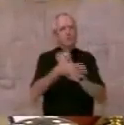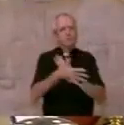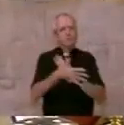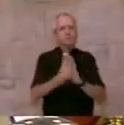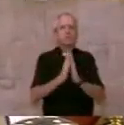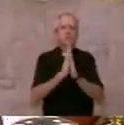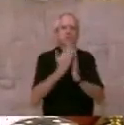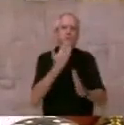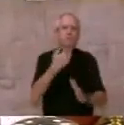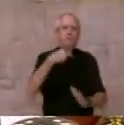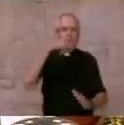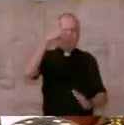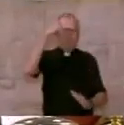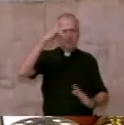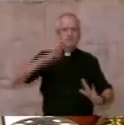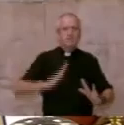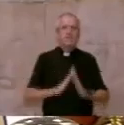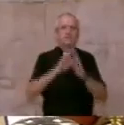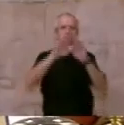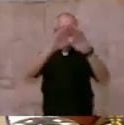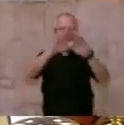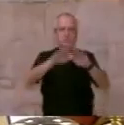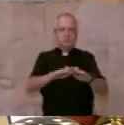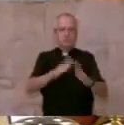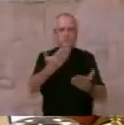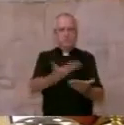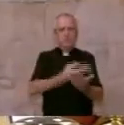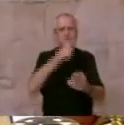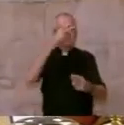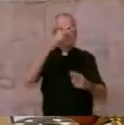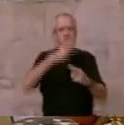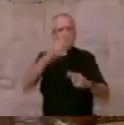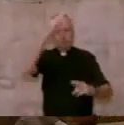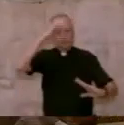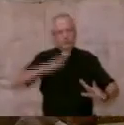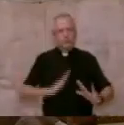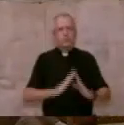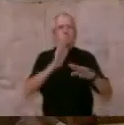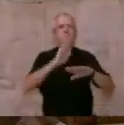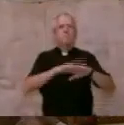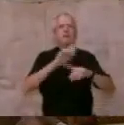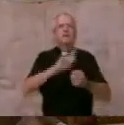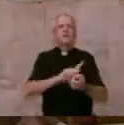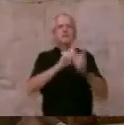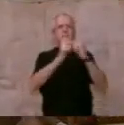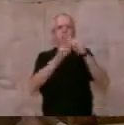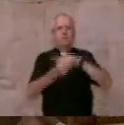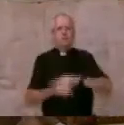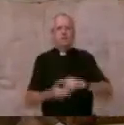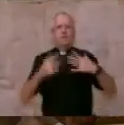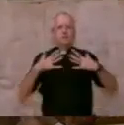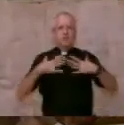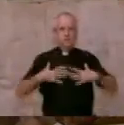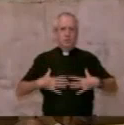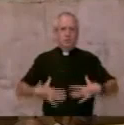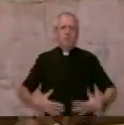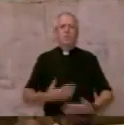Por eso, Padre, te suplicamos que santifiques por el mismo Espíritu estos dones que hemos separado para ti,